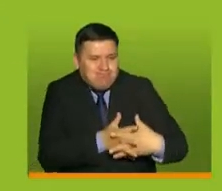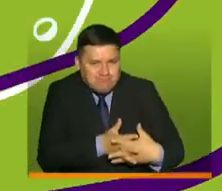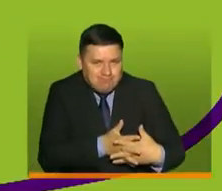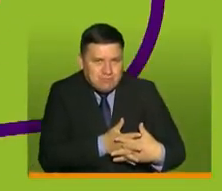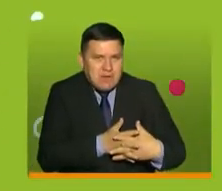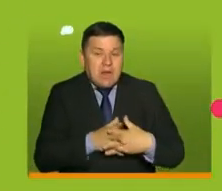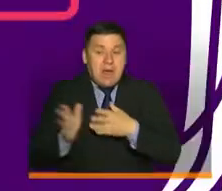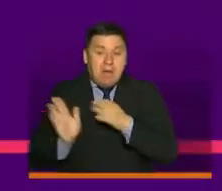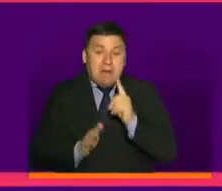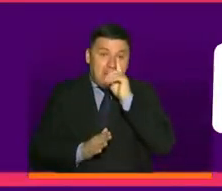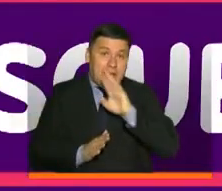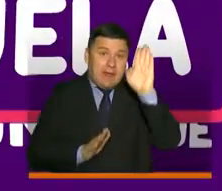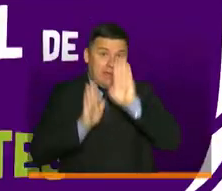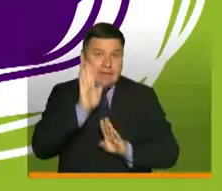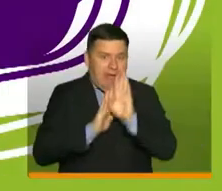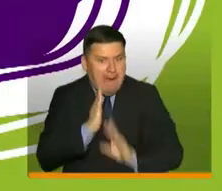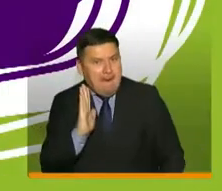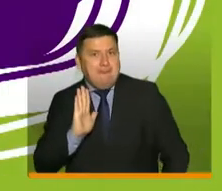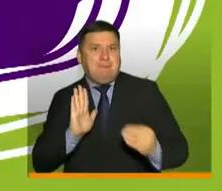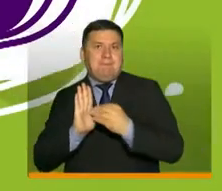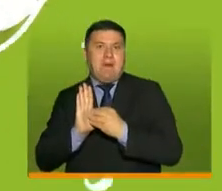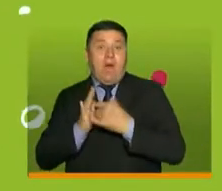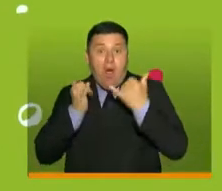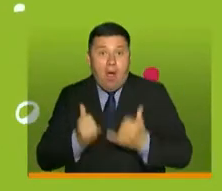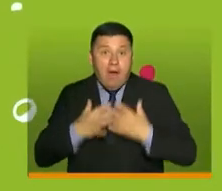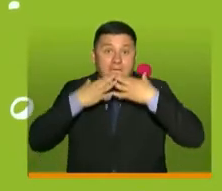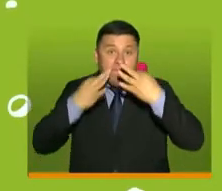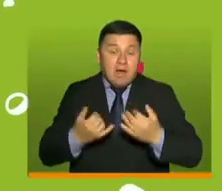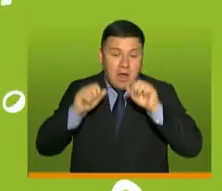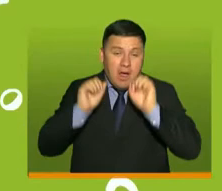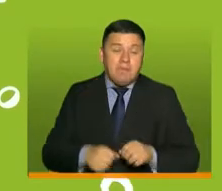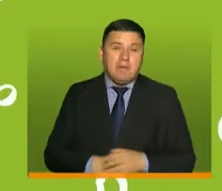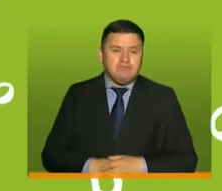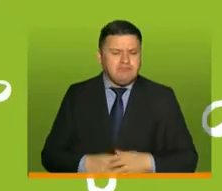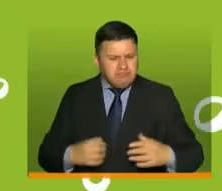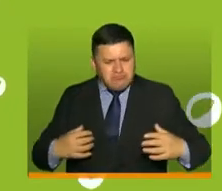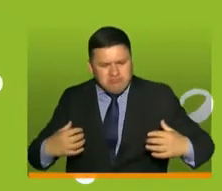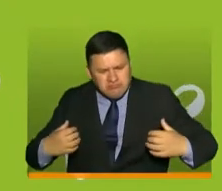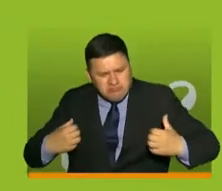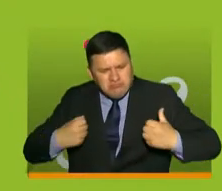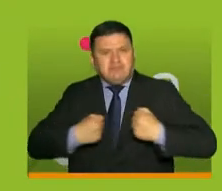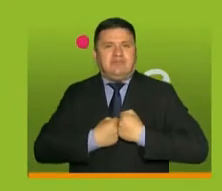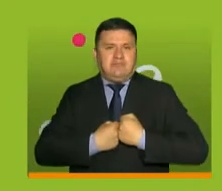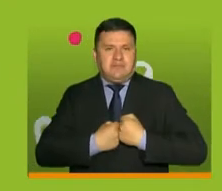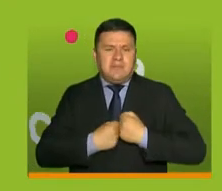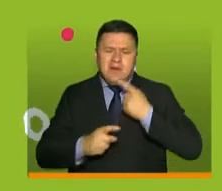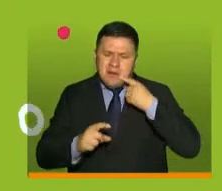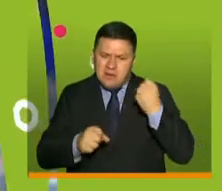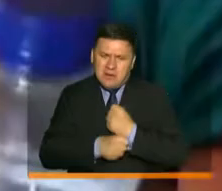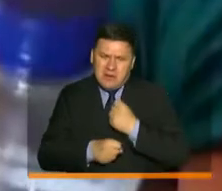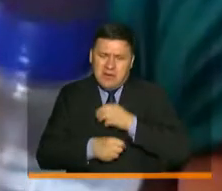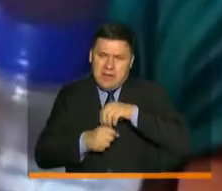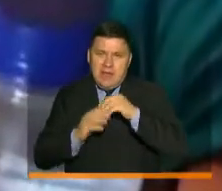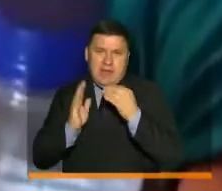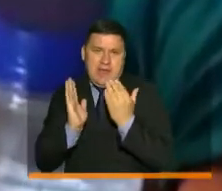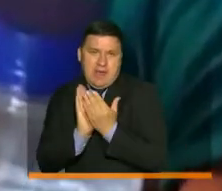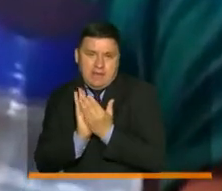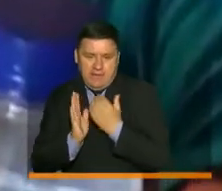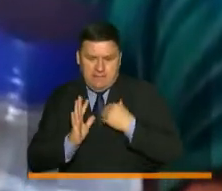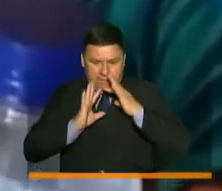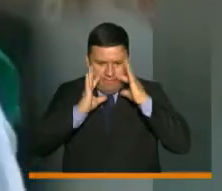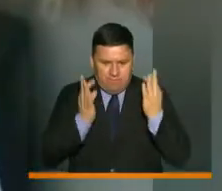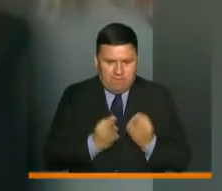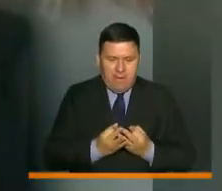en el Plan Nacional de Desarrollo y hoy es una realidad. Esta alianza hace posible el trabajo en equipo entre el sistema educativo y las